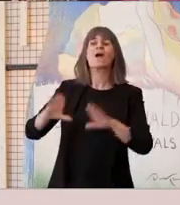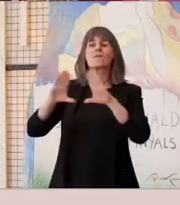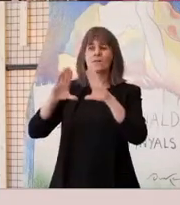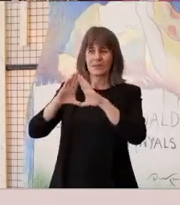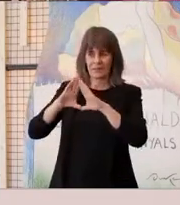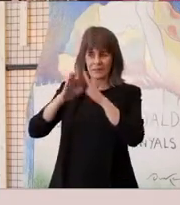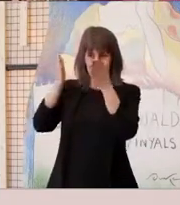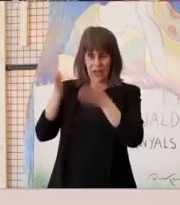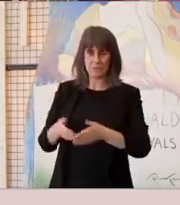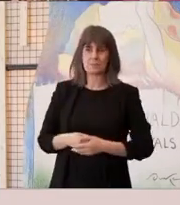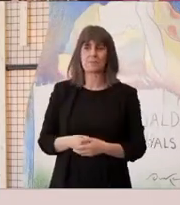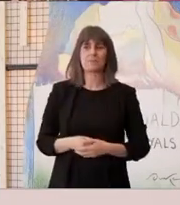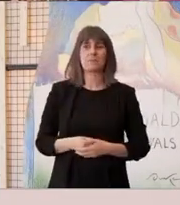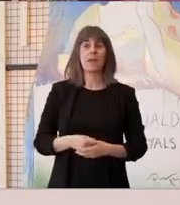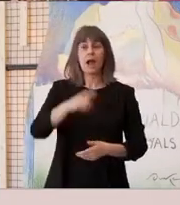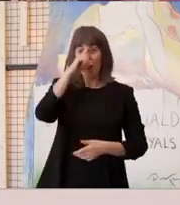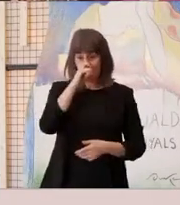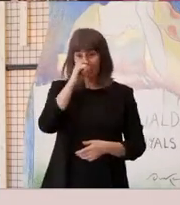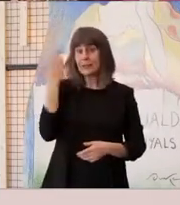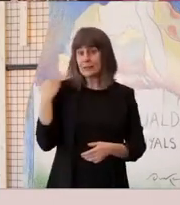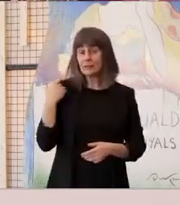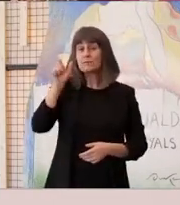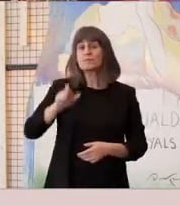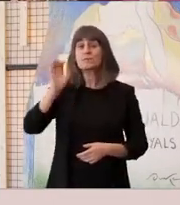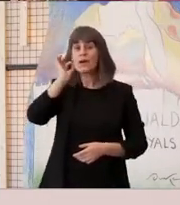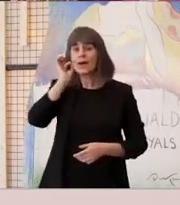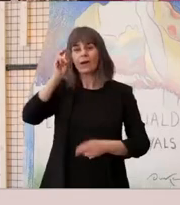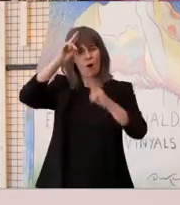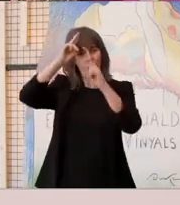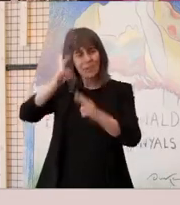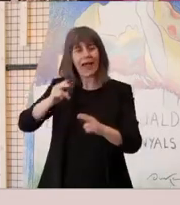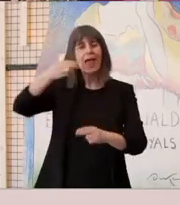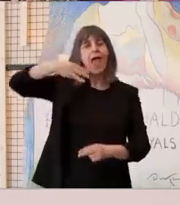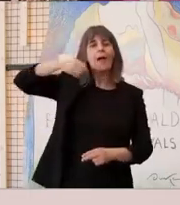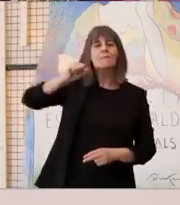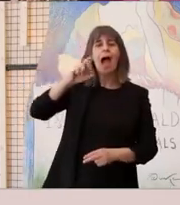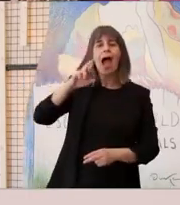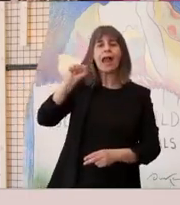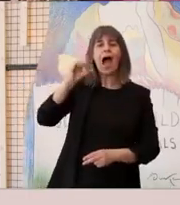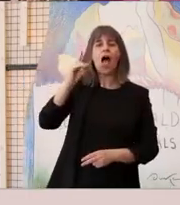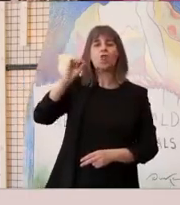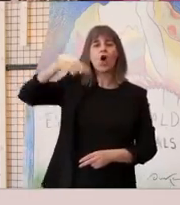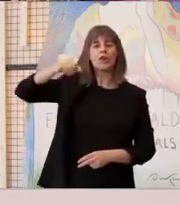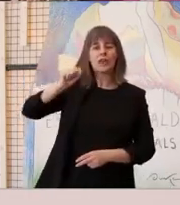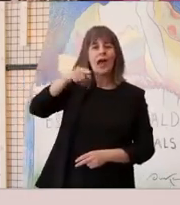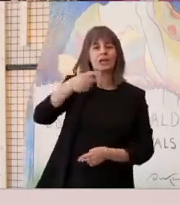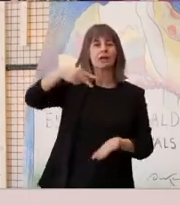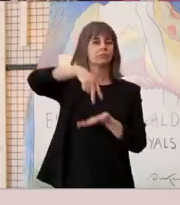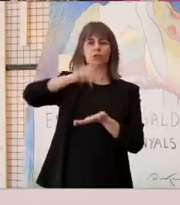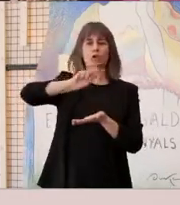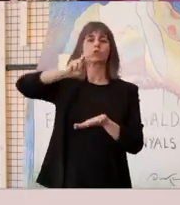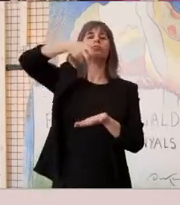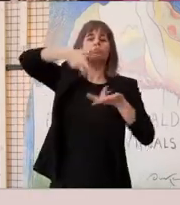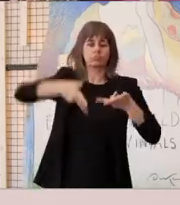fue aquella mujer recordáis que se le hizo un homenaje a Maradona no se puso de pie se sentó y dio la espalda porque